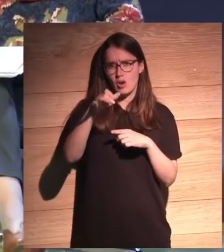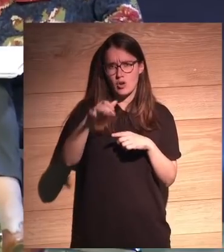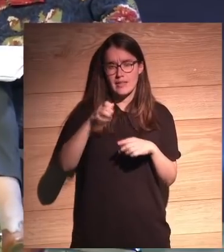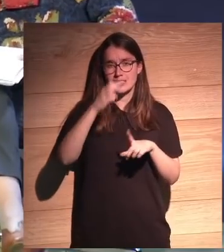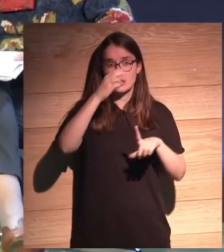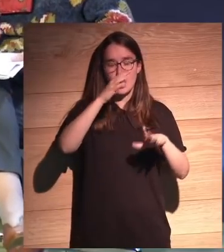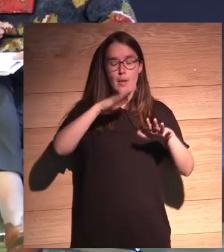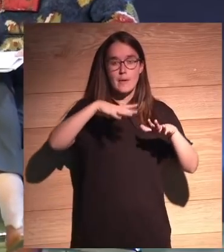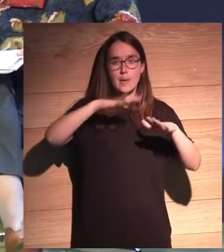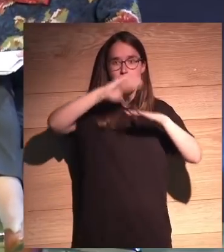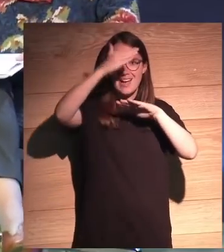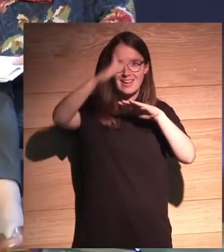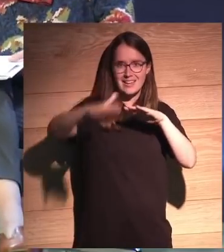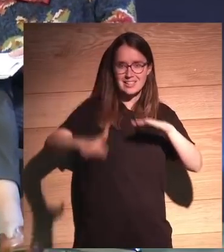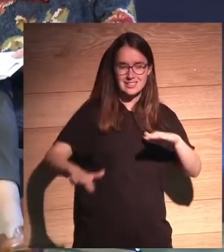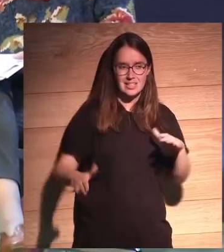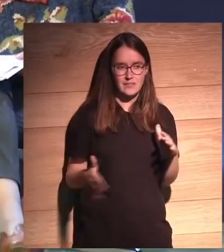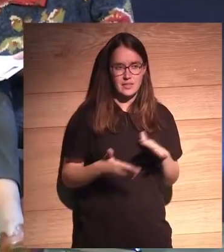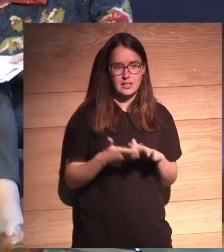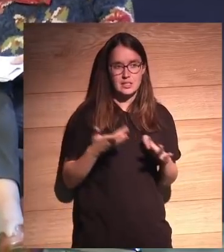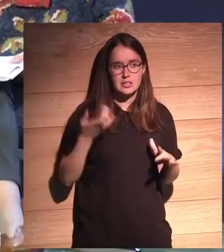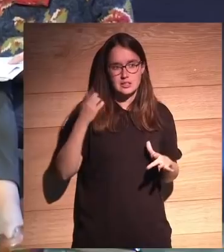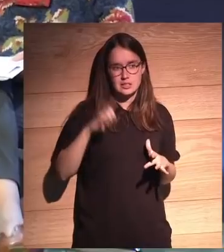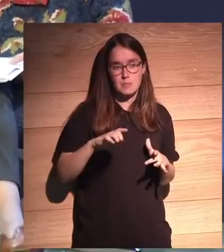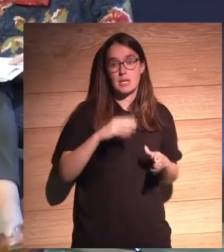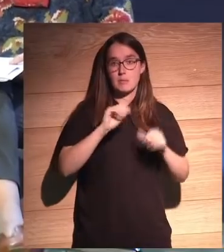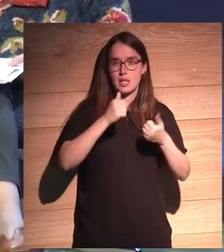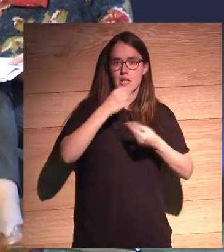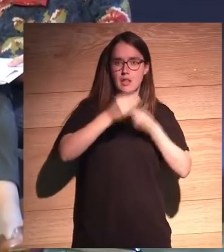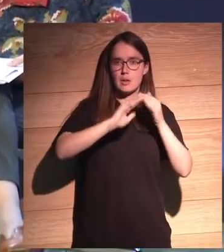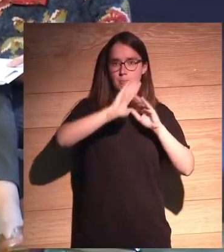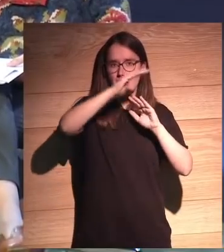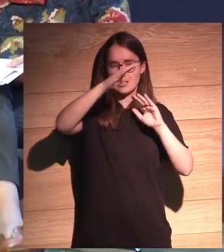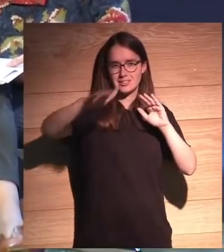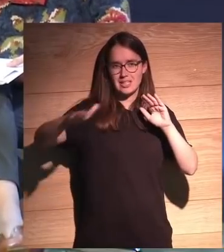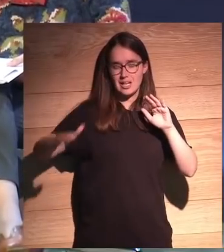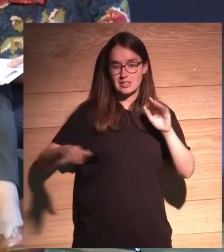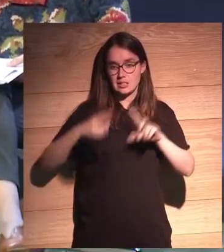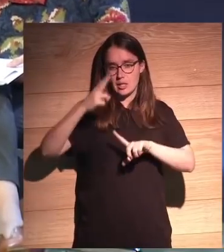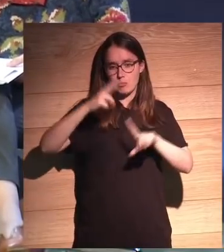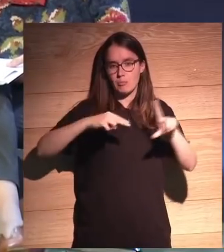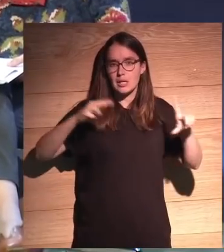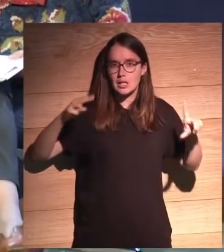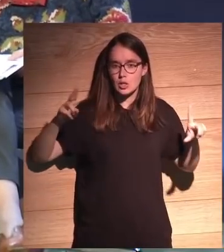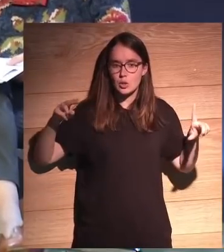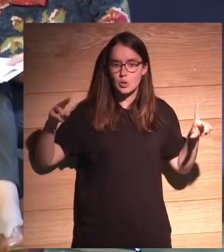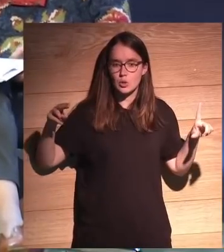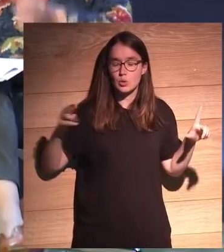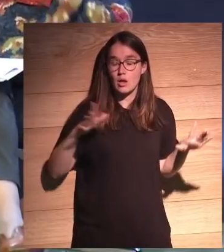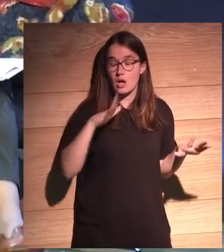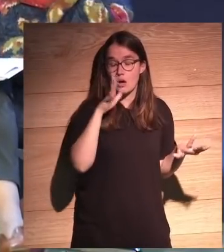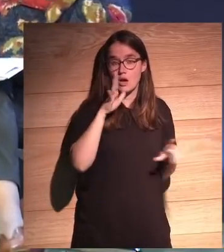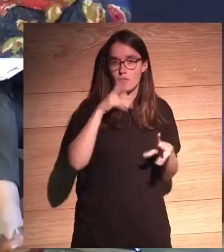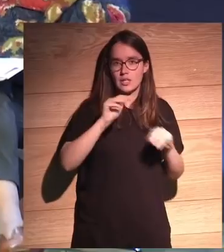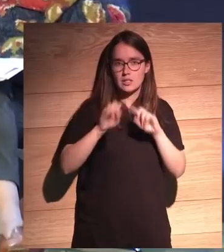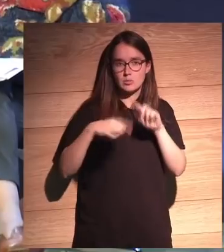de paisajitos insoportables. Le pasa lo mismo a Ángeles Santos, también se pone a hacer paisajes después de haber hecho esa pintura tan